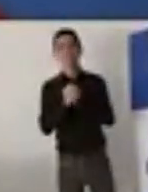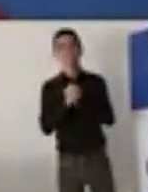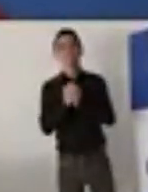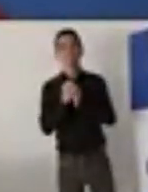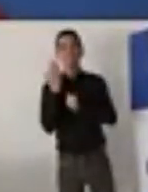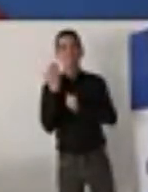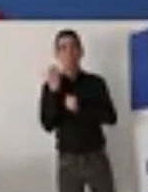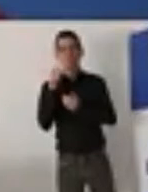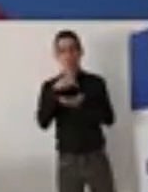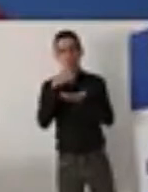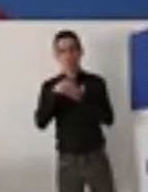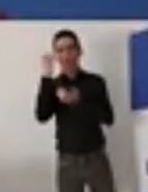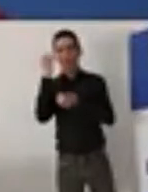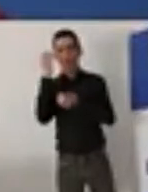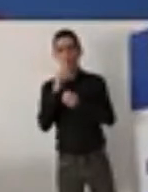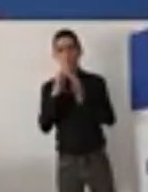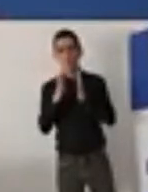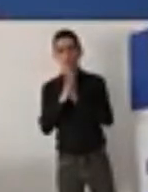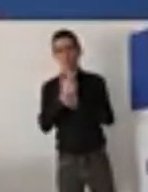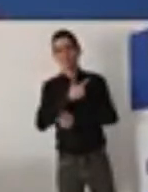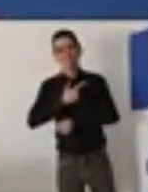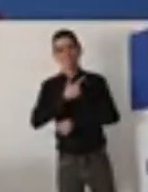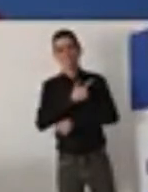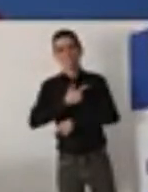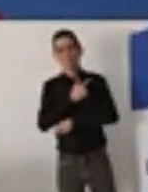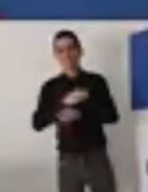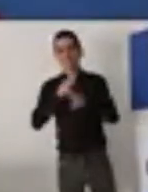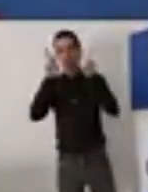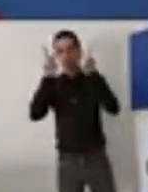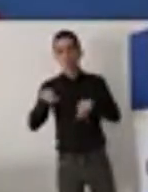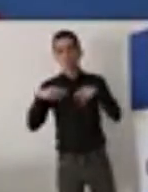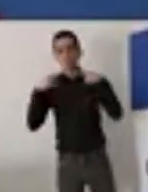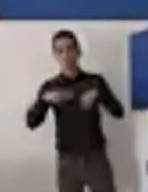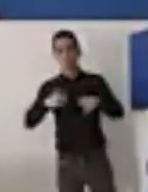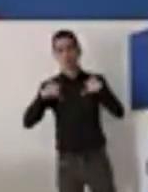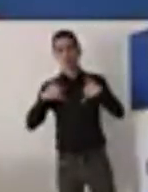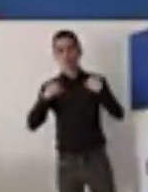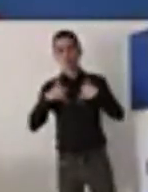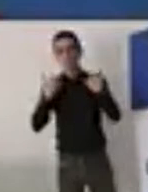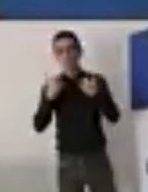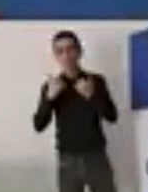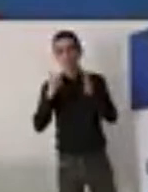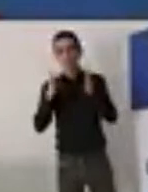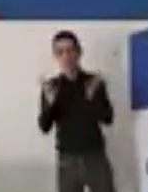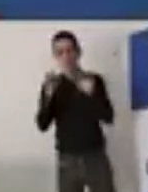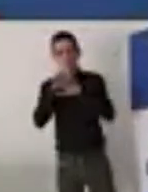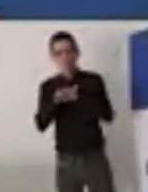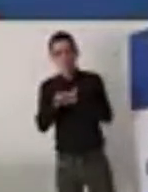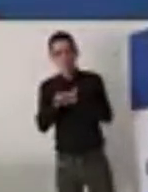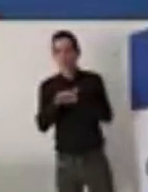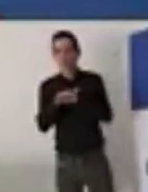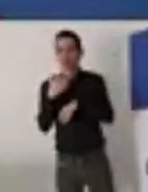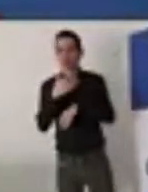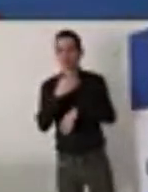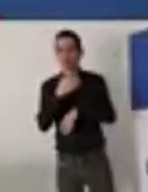esta búsqueda de tener y abrir más espacios para la juventud. Estos diálogos por la inclusión justamente fomentan, buscan